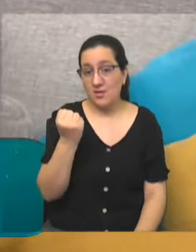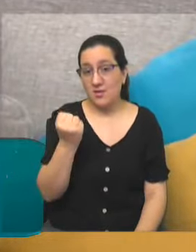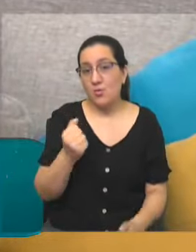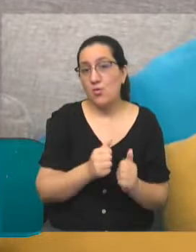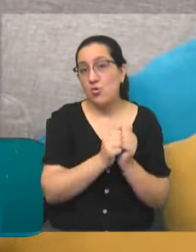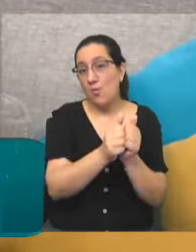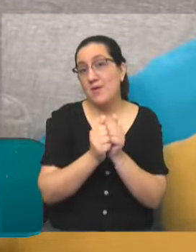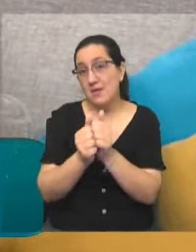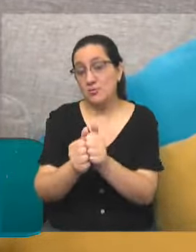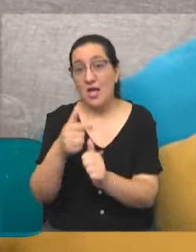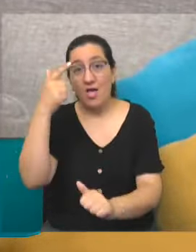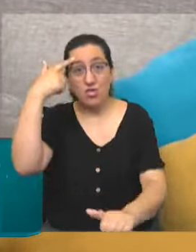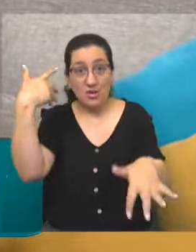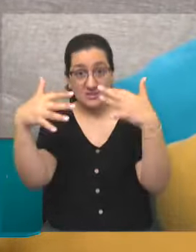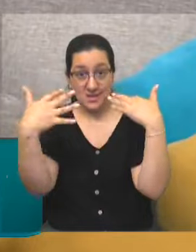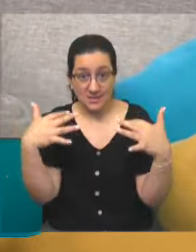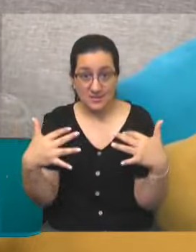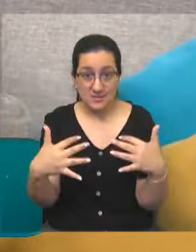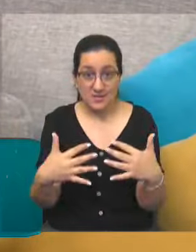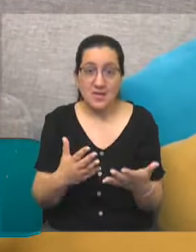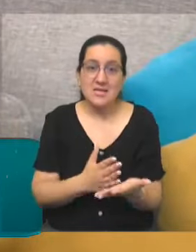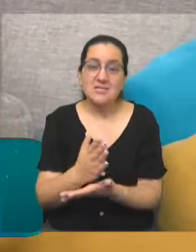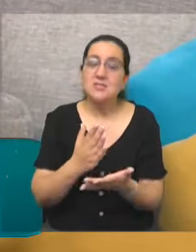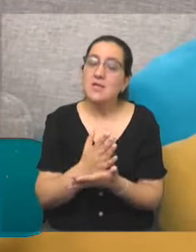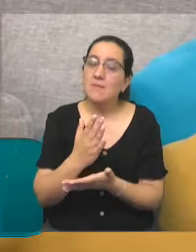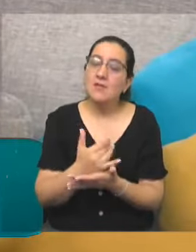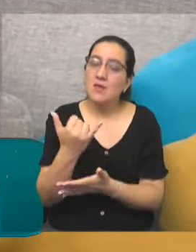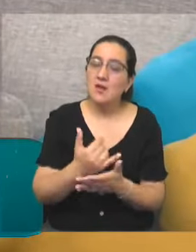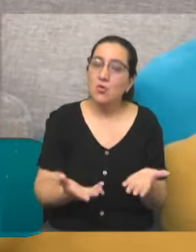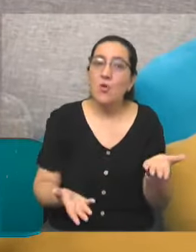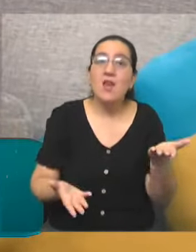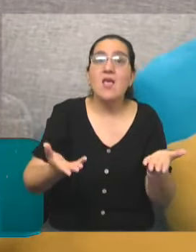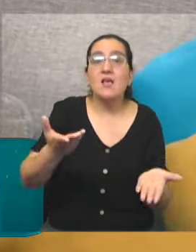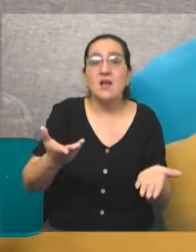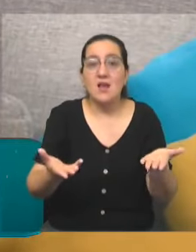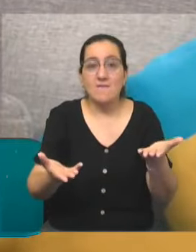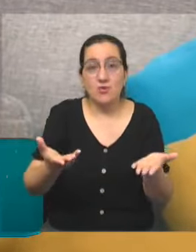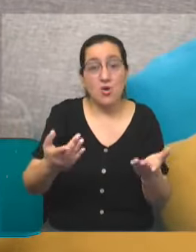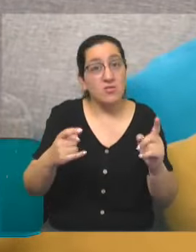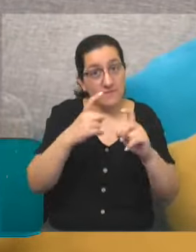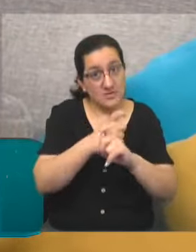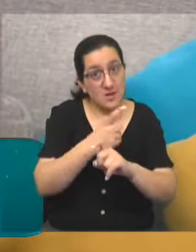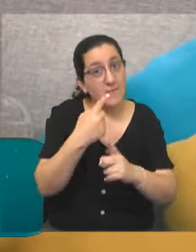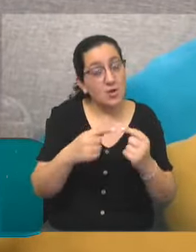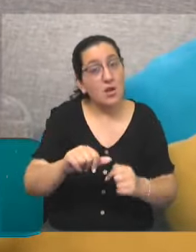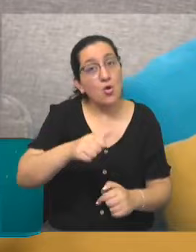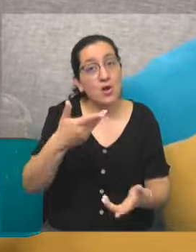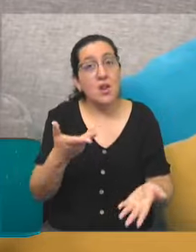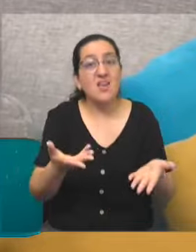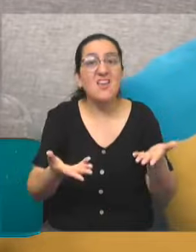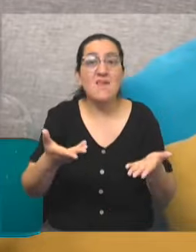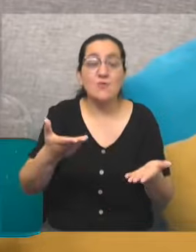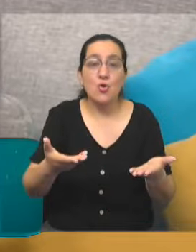acompañamos adolescentes en este camino es siempre mantener ese equilibrio difícil de lograr, pero mantener el equilibrio al fin